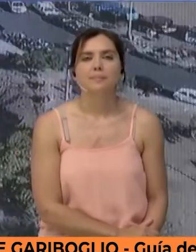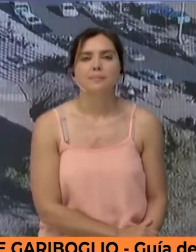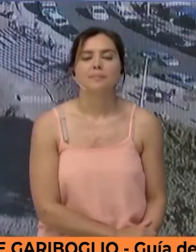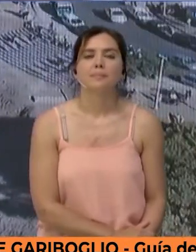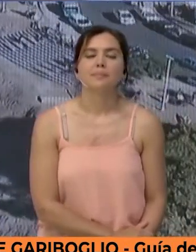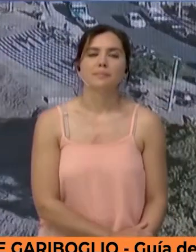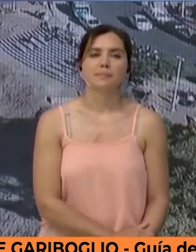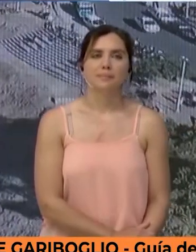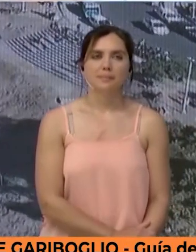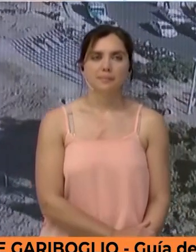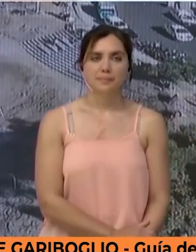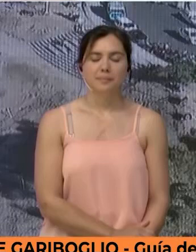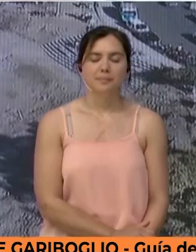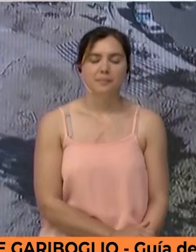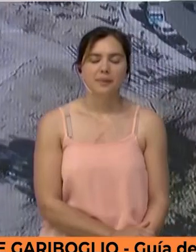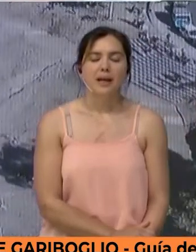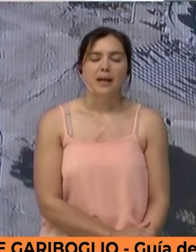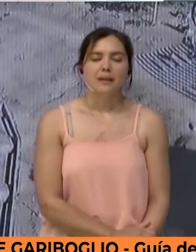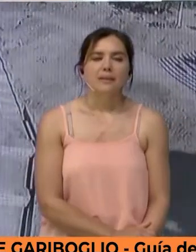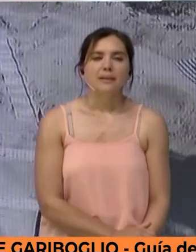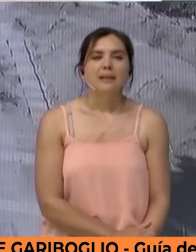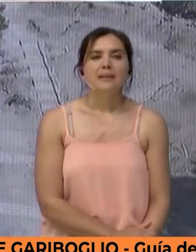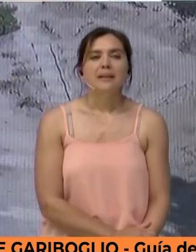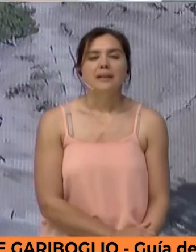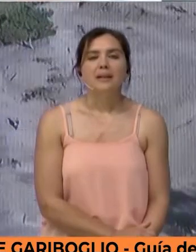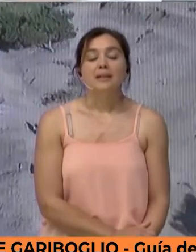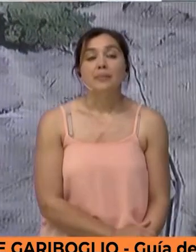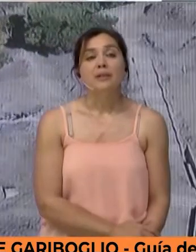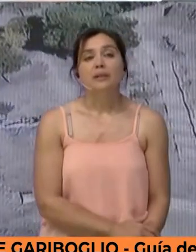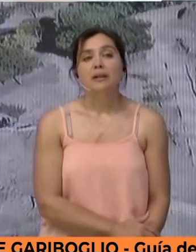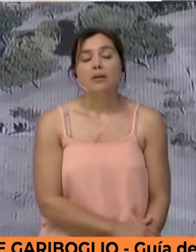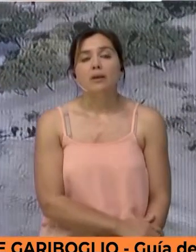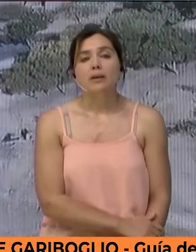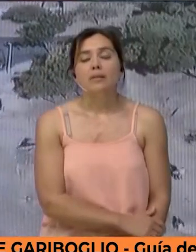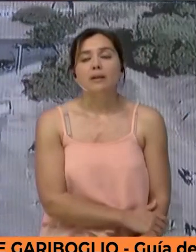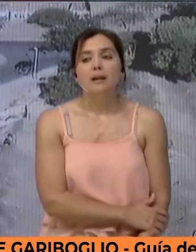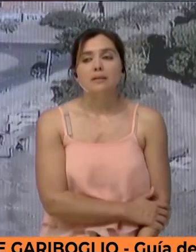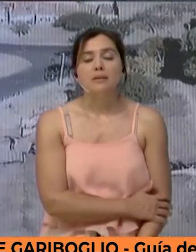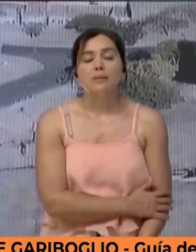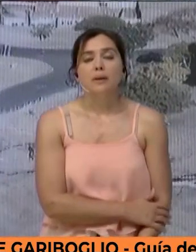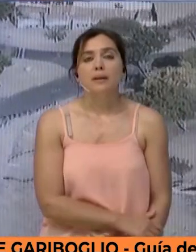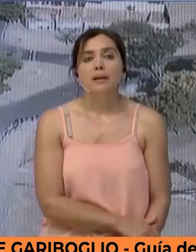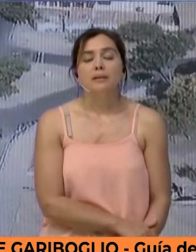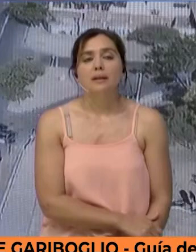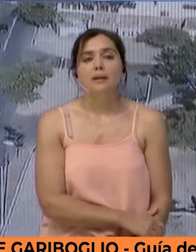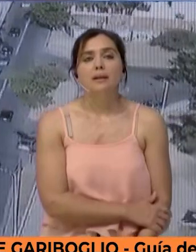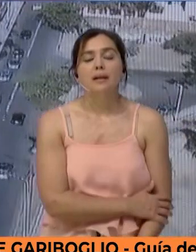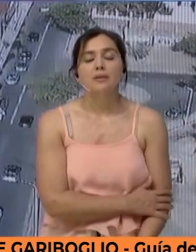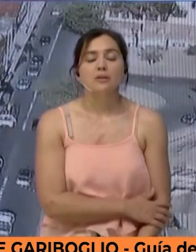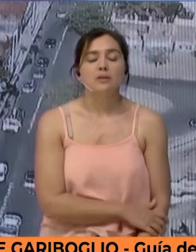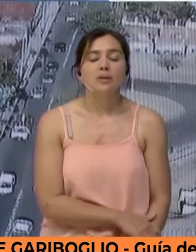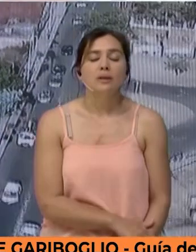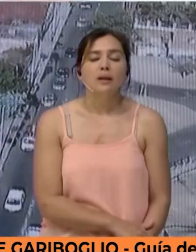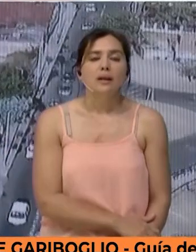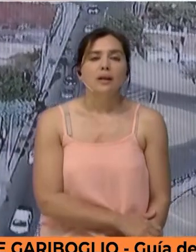que nos habíamos planteado hace 2 años atrás. Dante, tremendo el trabajo que vienen realizando, en verdad, desde